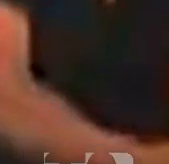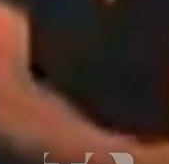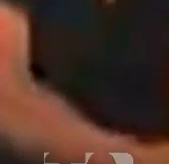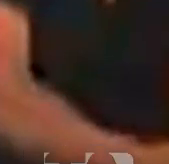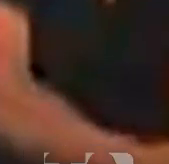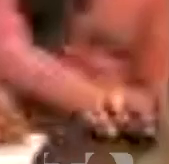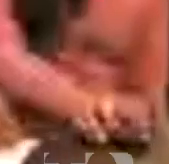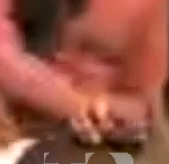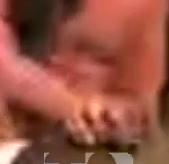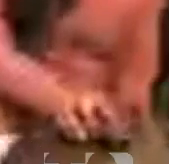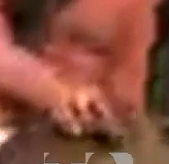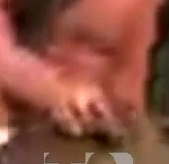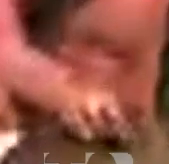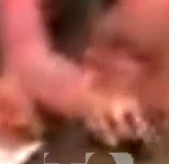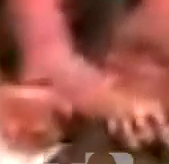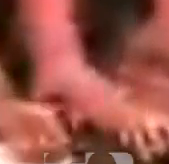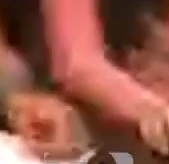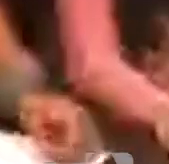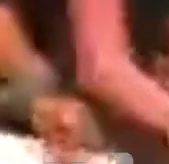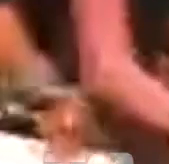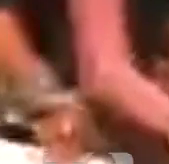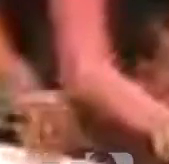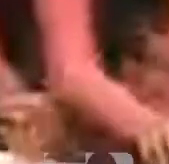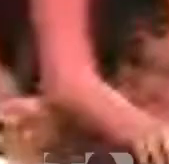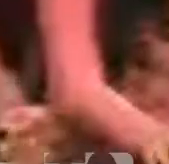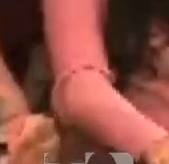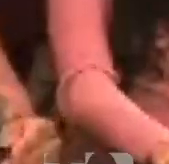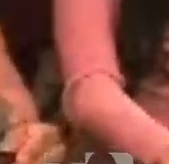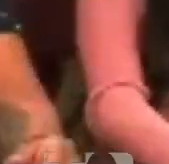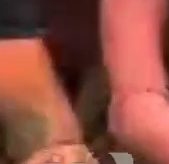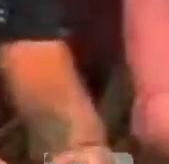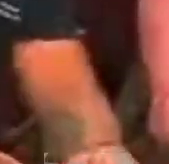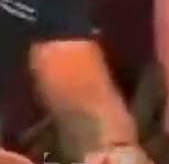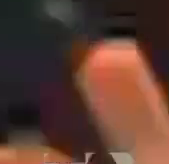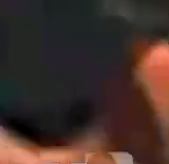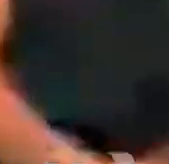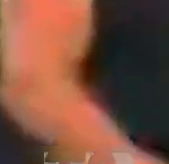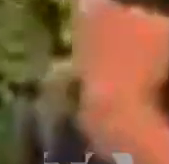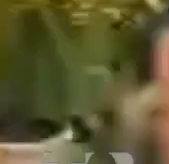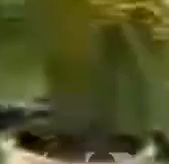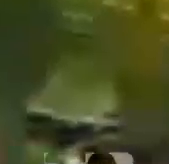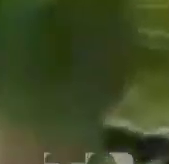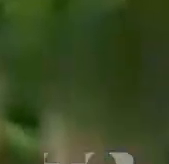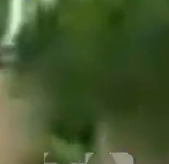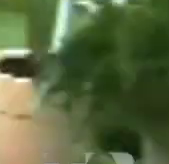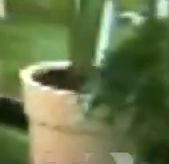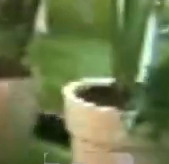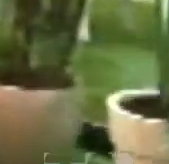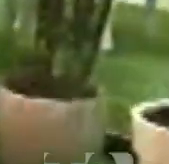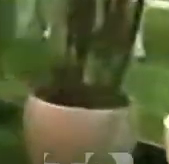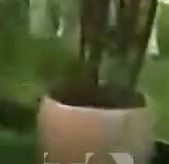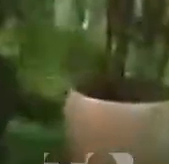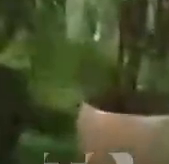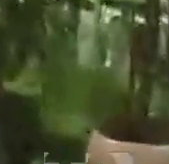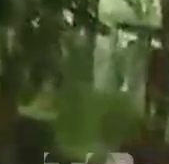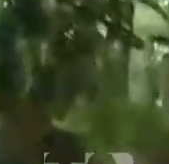que tenemos desde este punto de vacunación. Como ya hemos comentado, importante que la ciudadanía